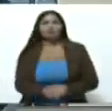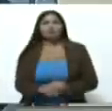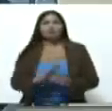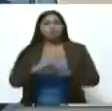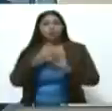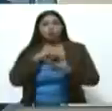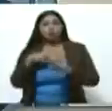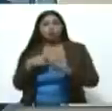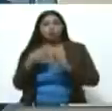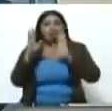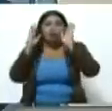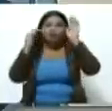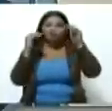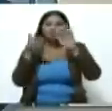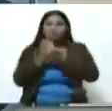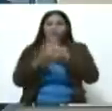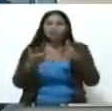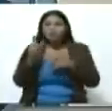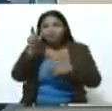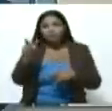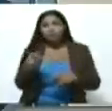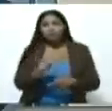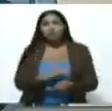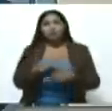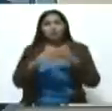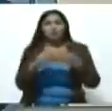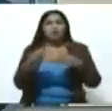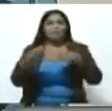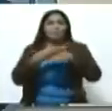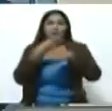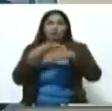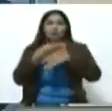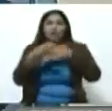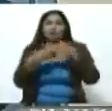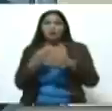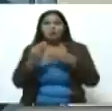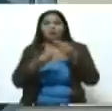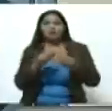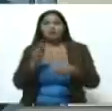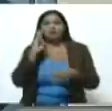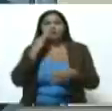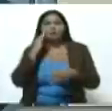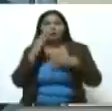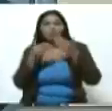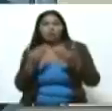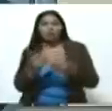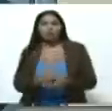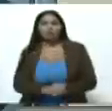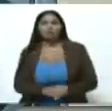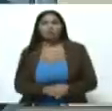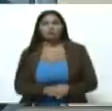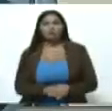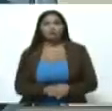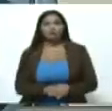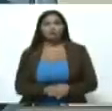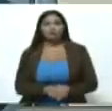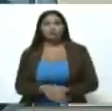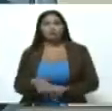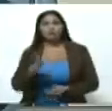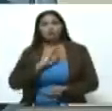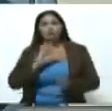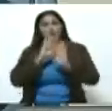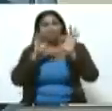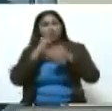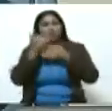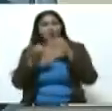nos ocupa, esta persona es de Miami, no es que lo hace en Facebook, una red social, no, lo hace a viva voz en un